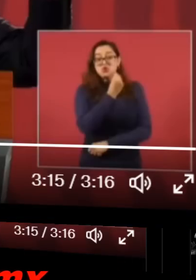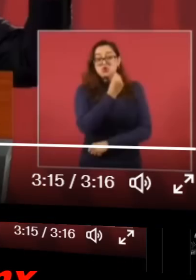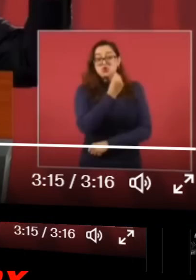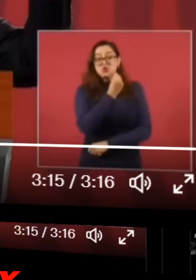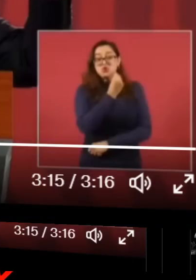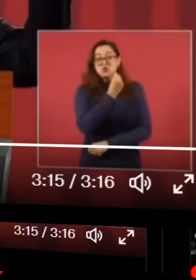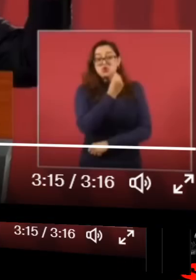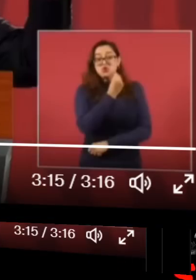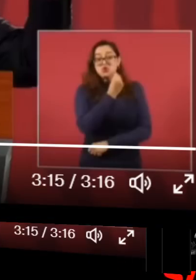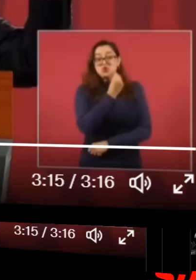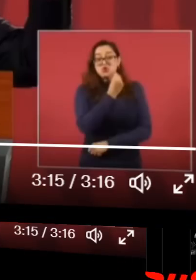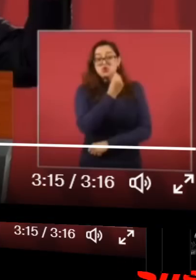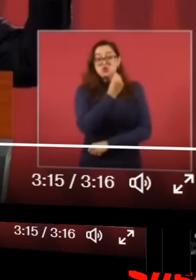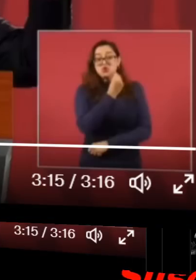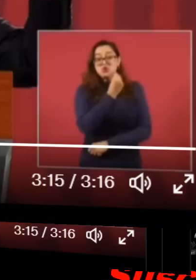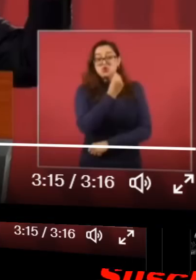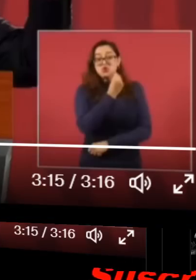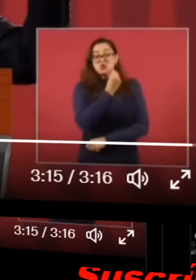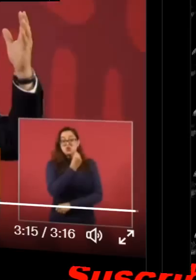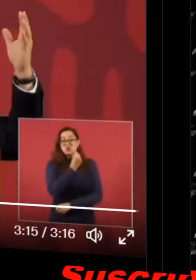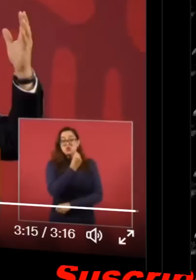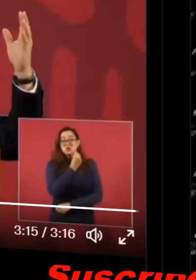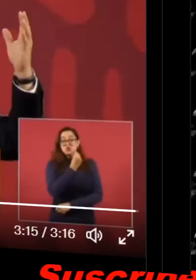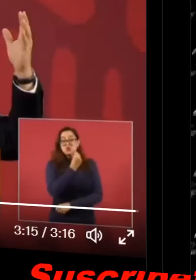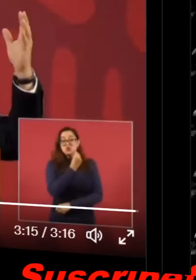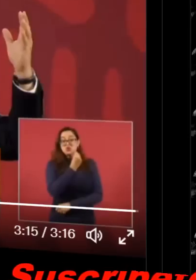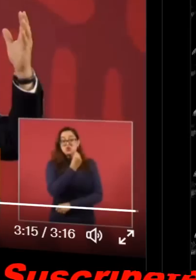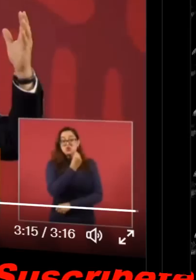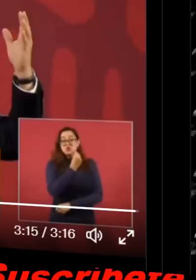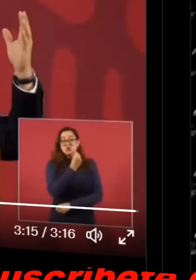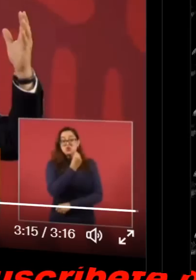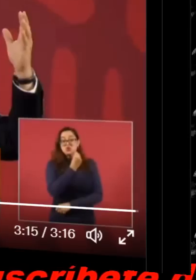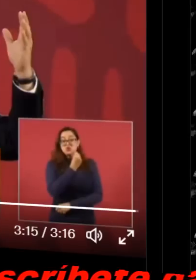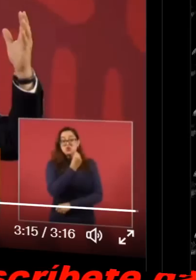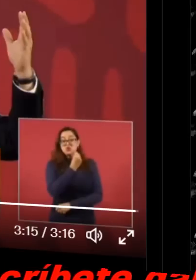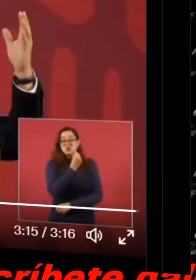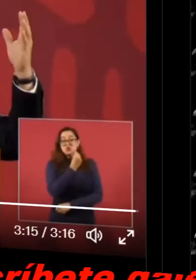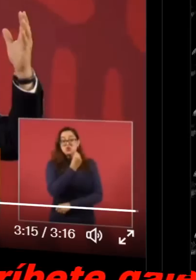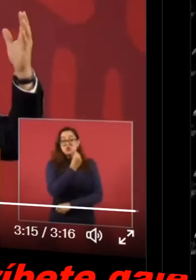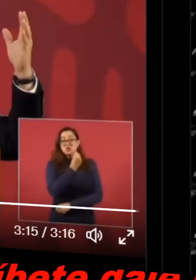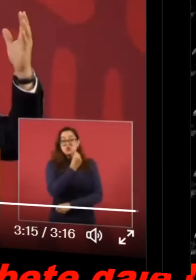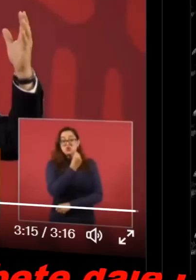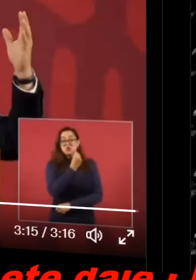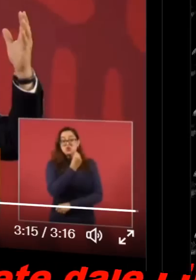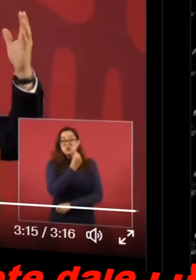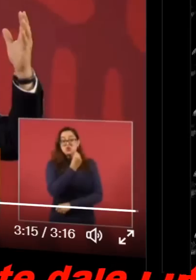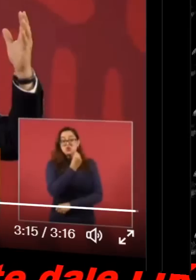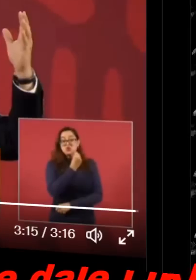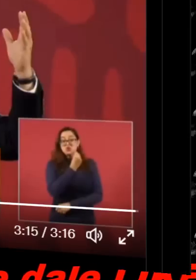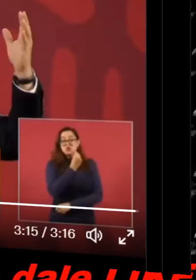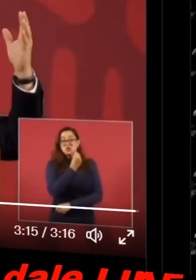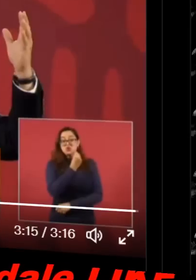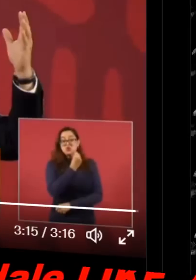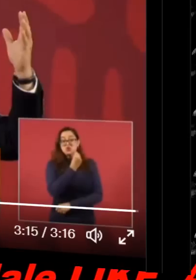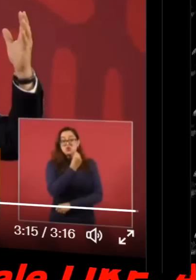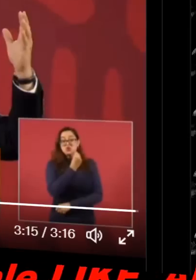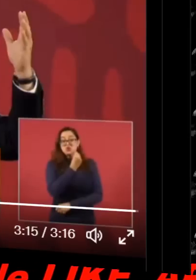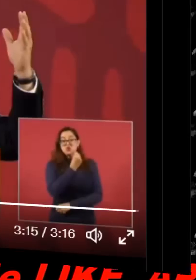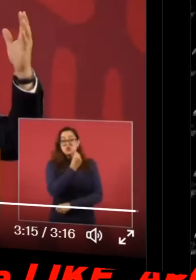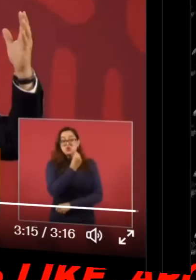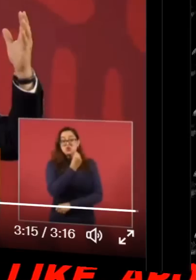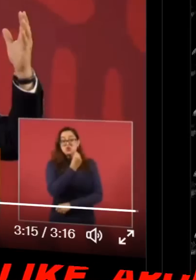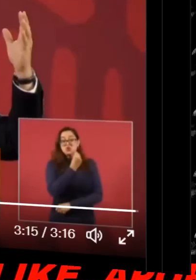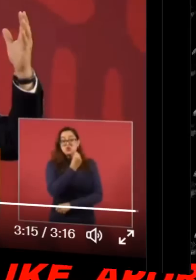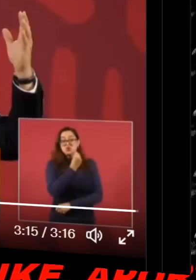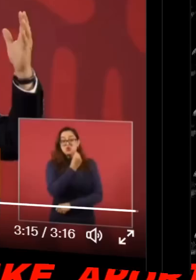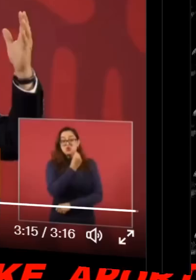le llamó la atención Pero rápidamente miren lo que escribió dice el presidente López Obrador aseguró que en caso de